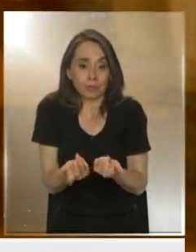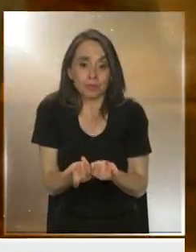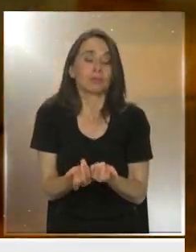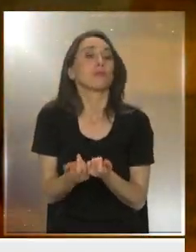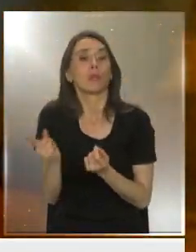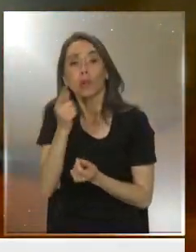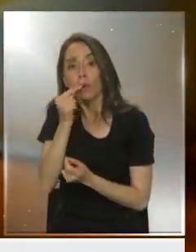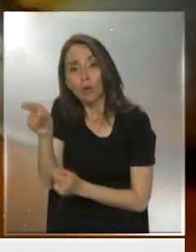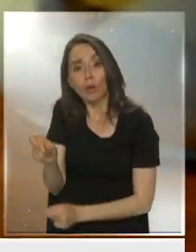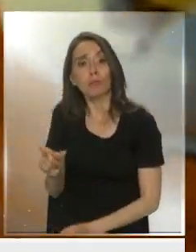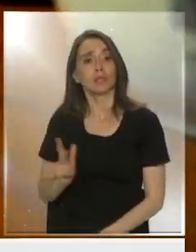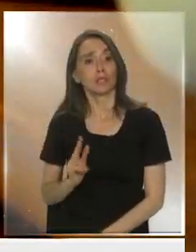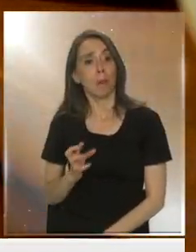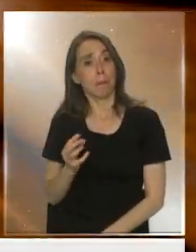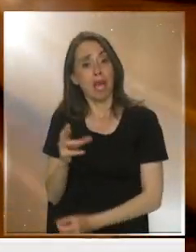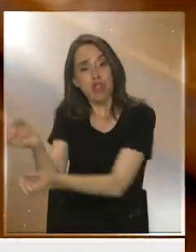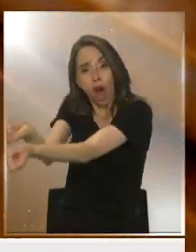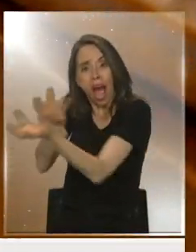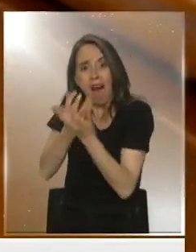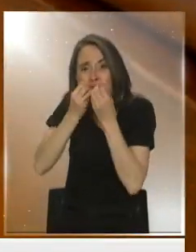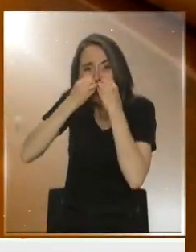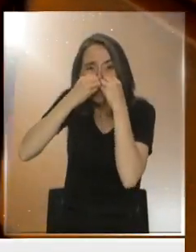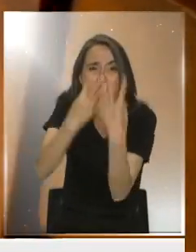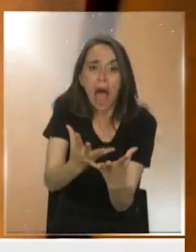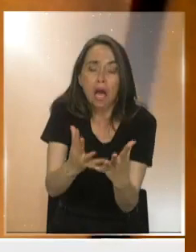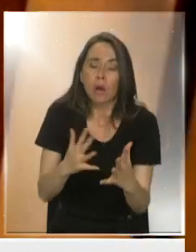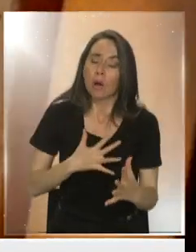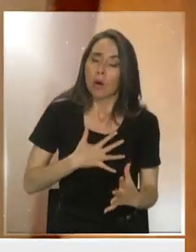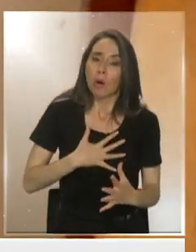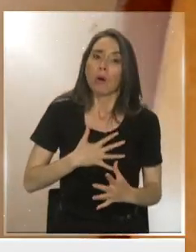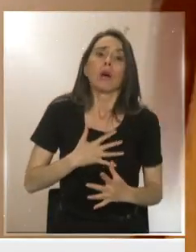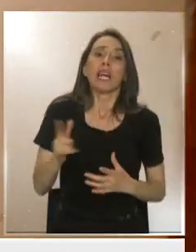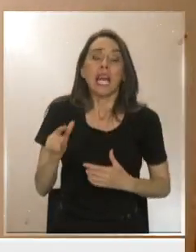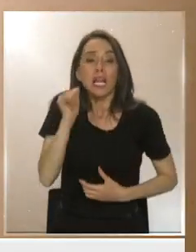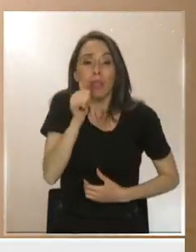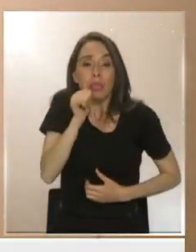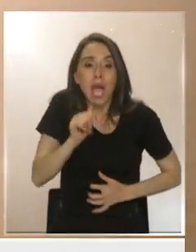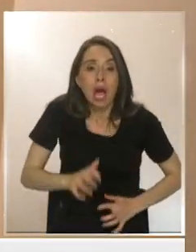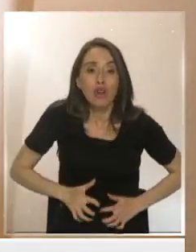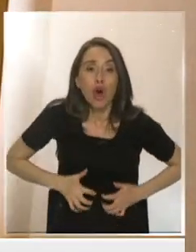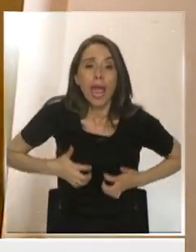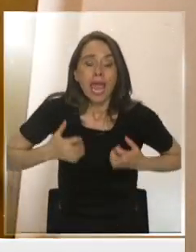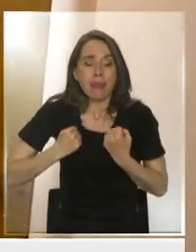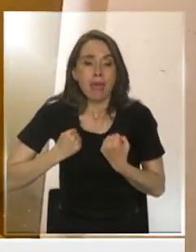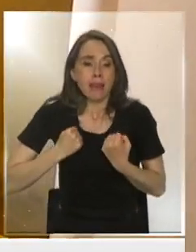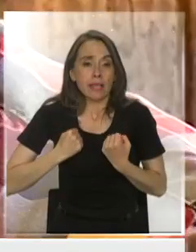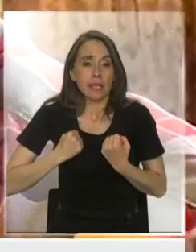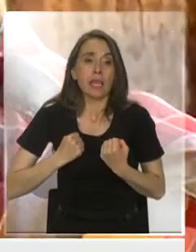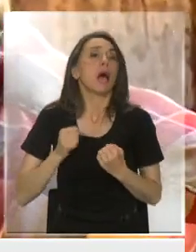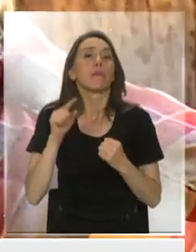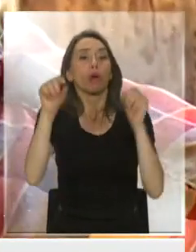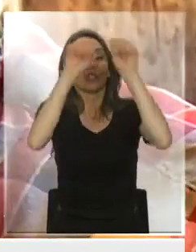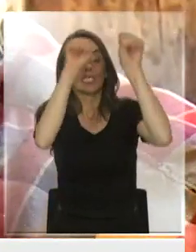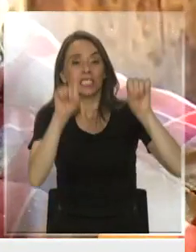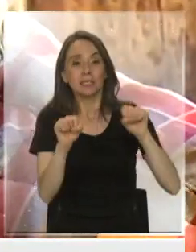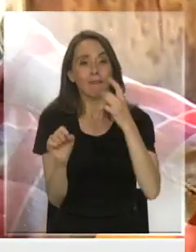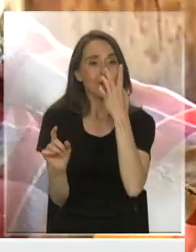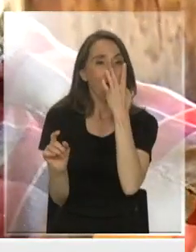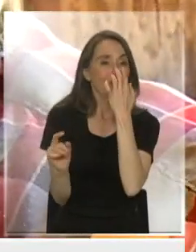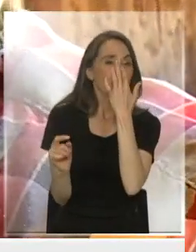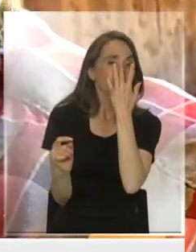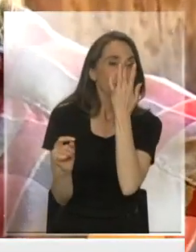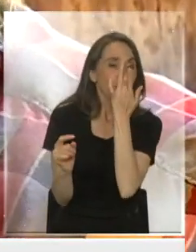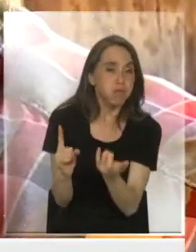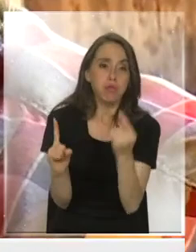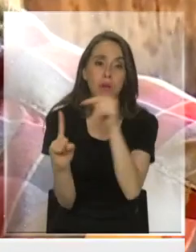La franqueza de don Pedro sin duda impacta. También la energía que saca a diario para mantenerse en un sistema que parece ensañarse con